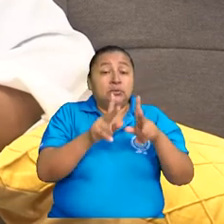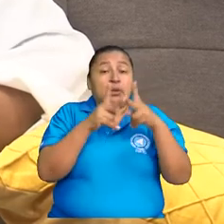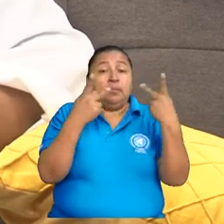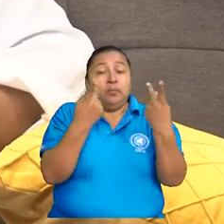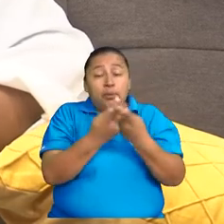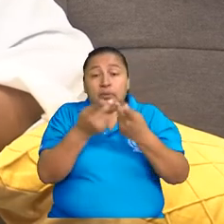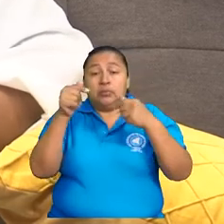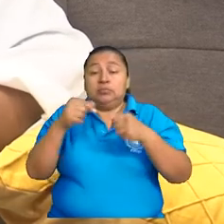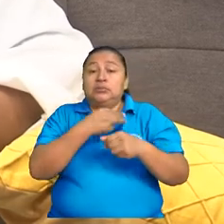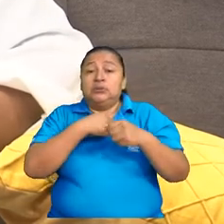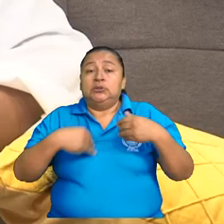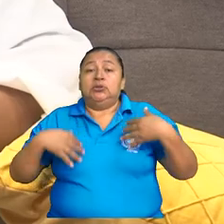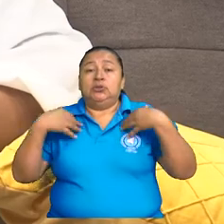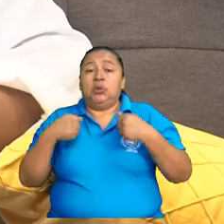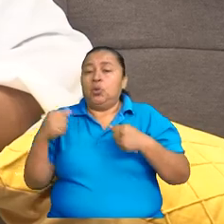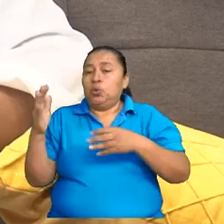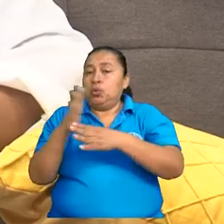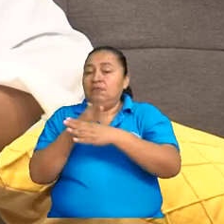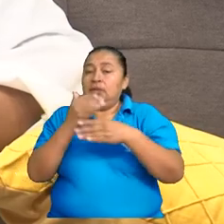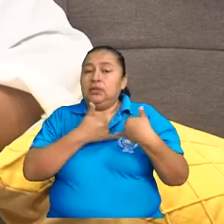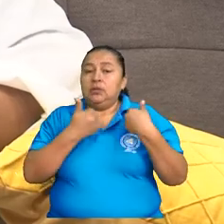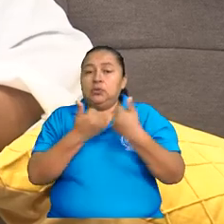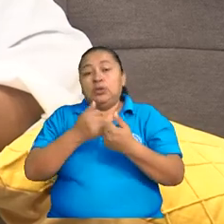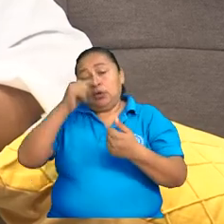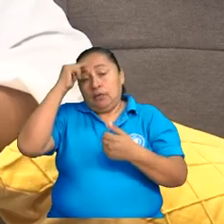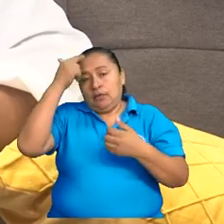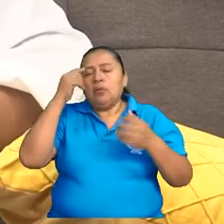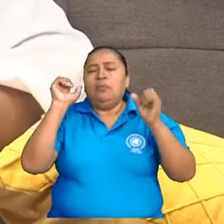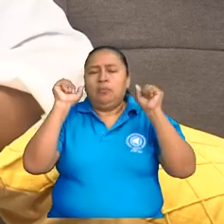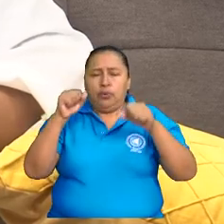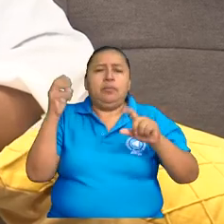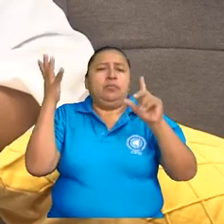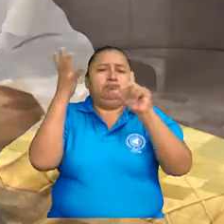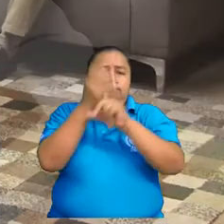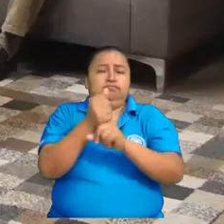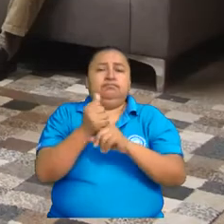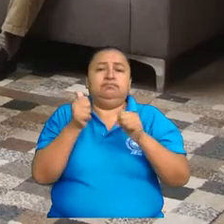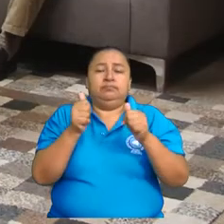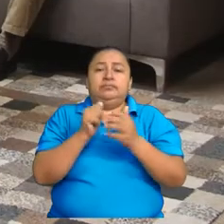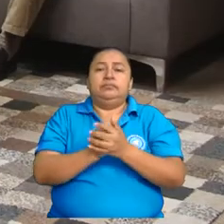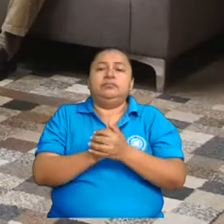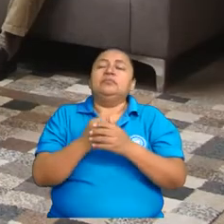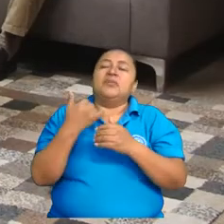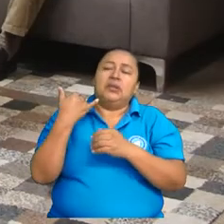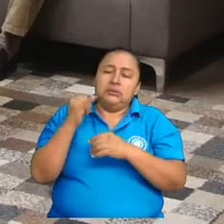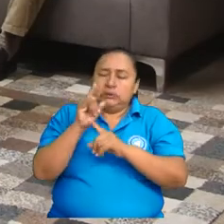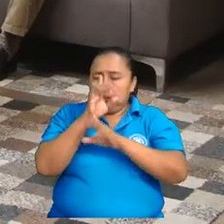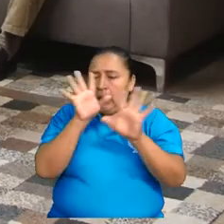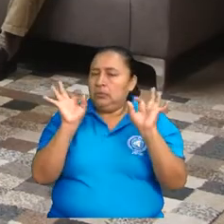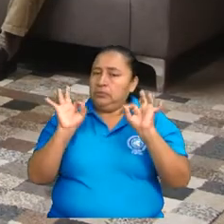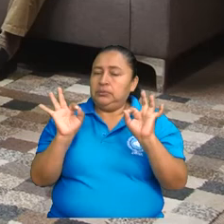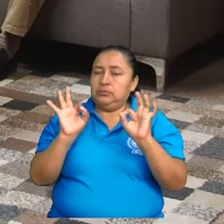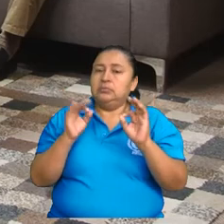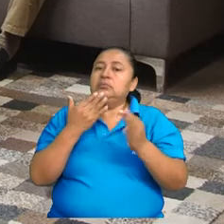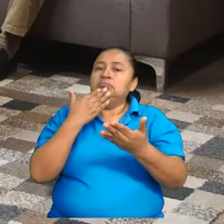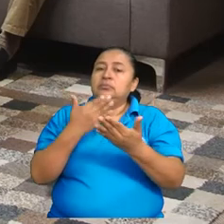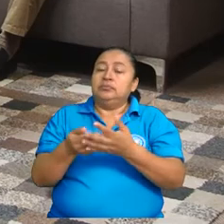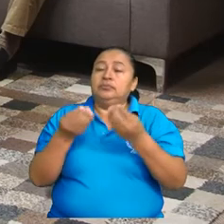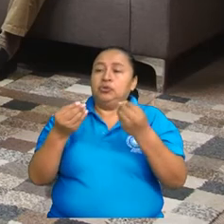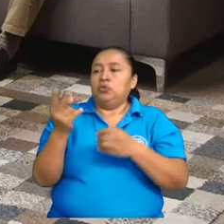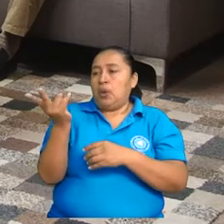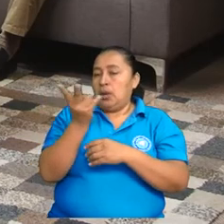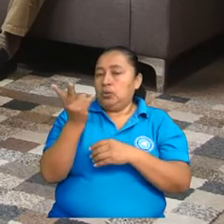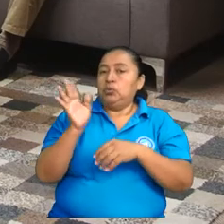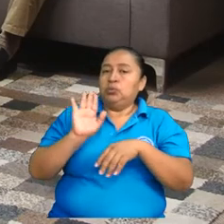Ministerio de Salud, de todas las instituciones y nuestro gobierno, lo podemos lograr. Claro que sí, sin duda alguna. Muchísimas gracias a ambos